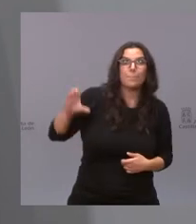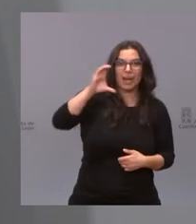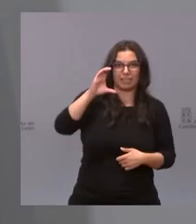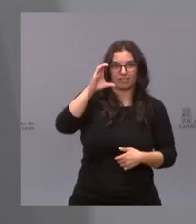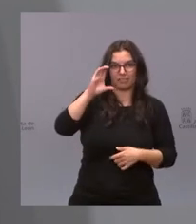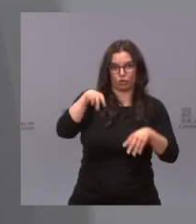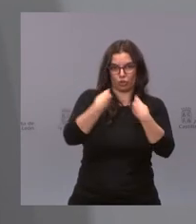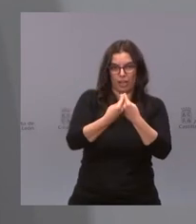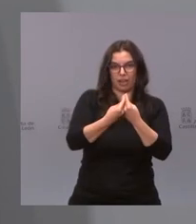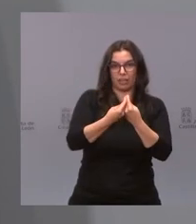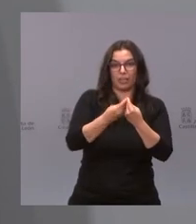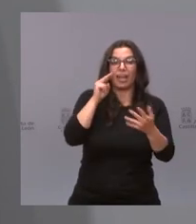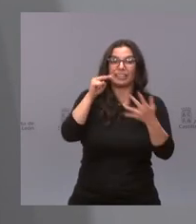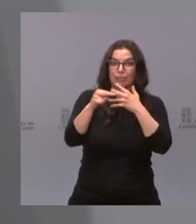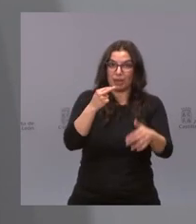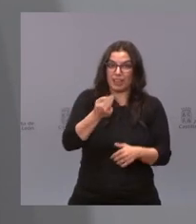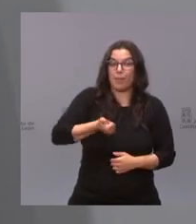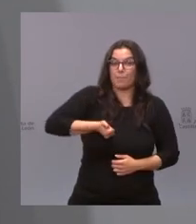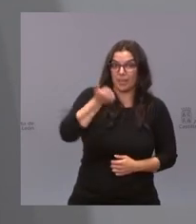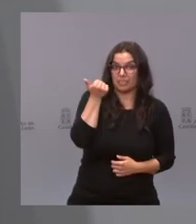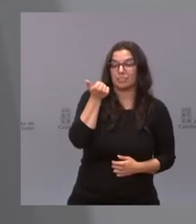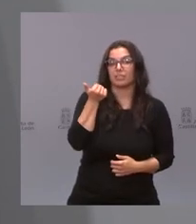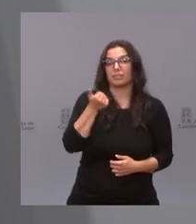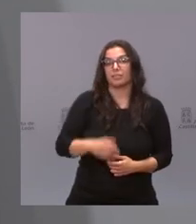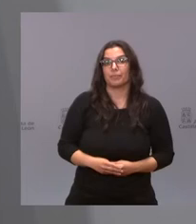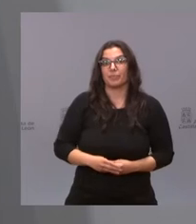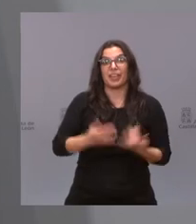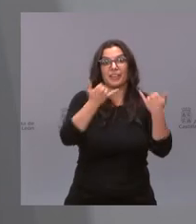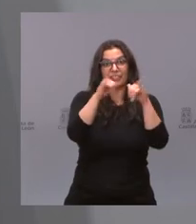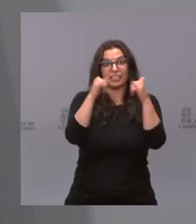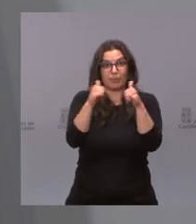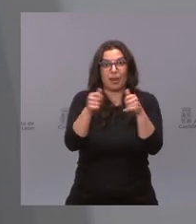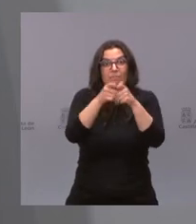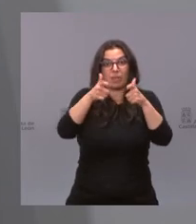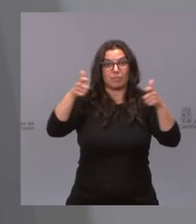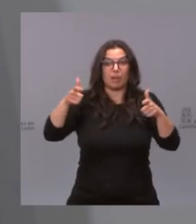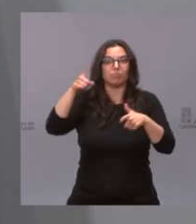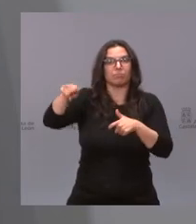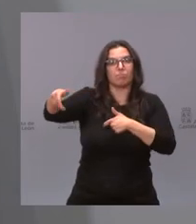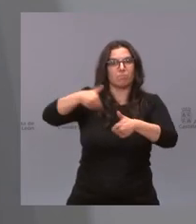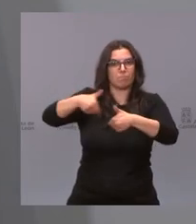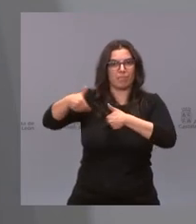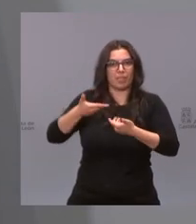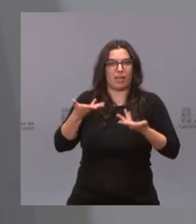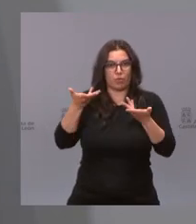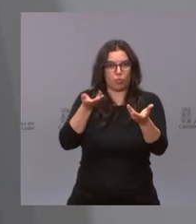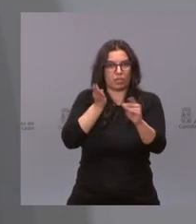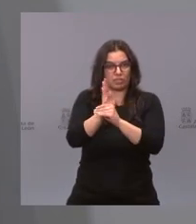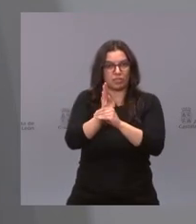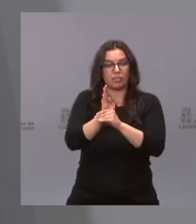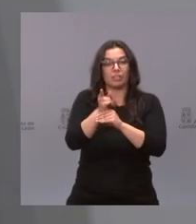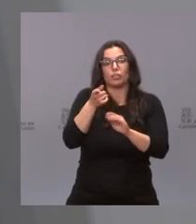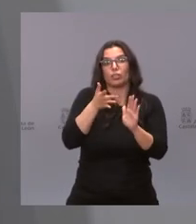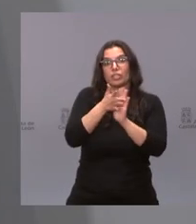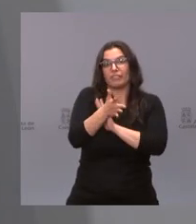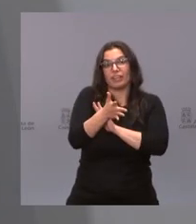se ha aumentado la transparencia, implica que hay más festivales que han pedido ayudas, y esto es